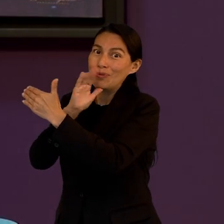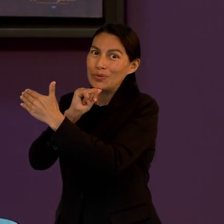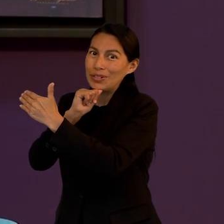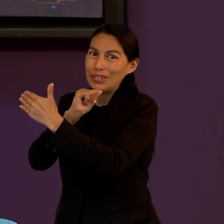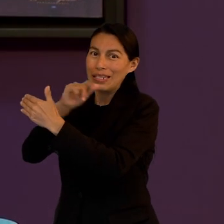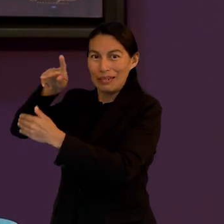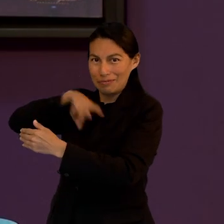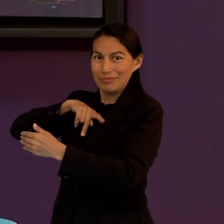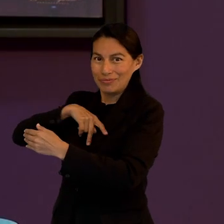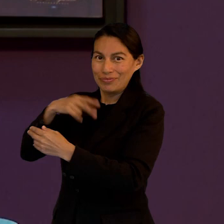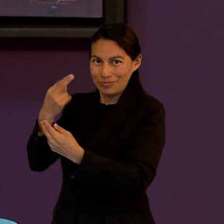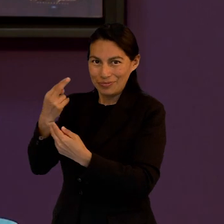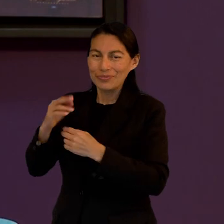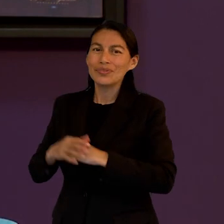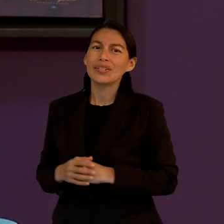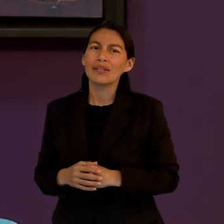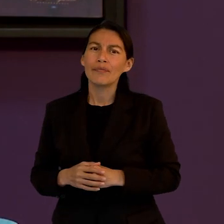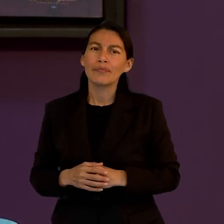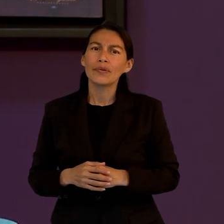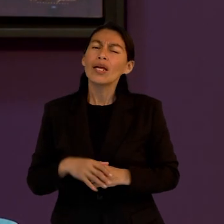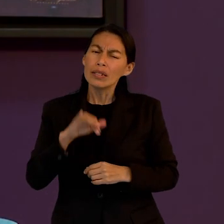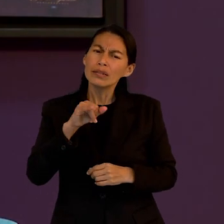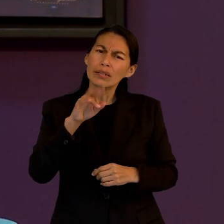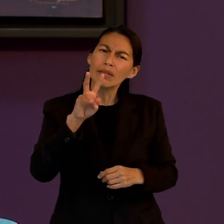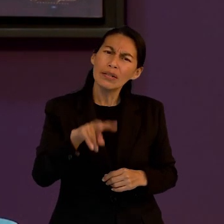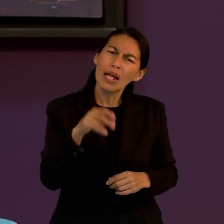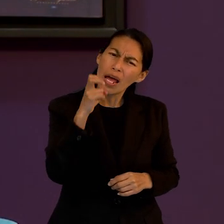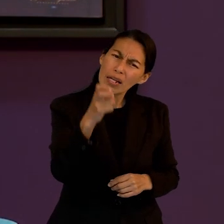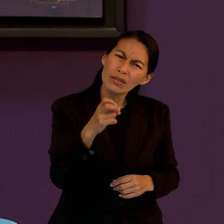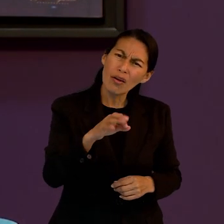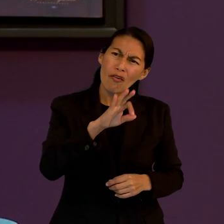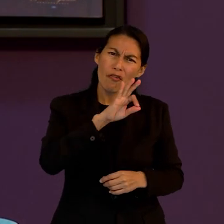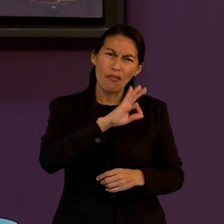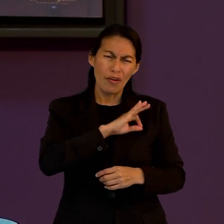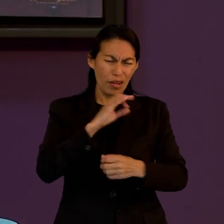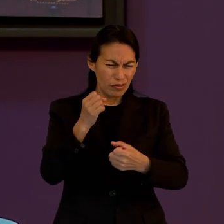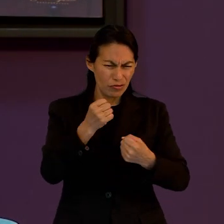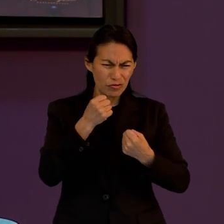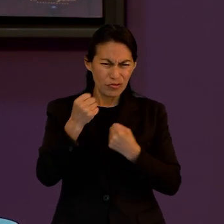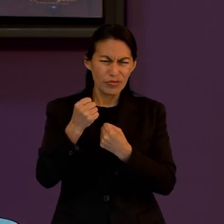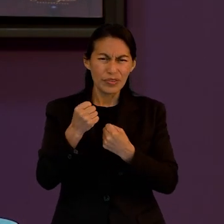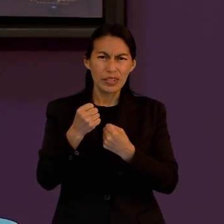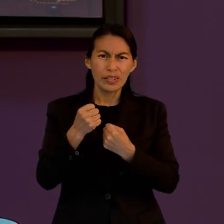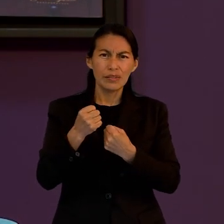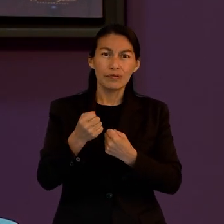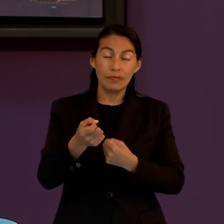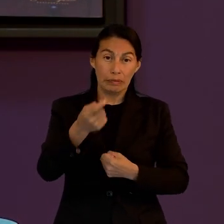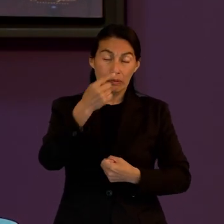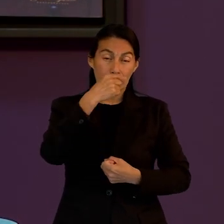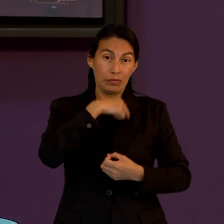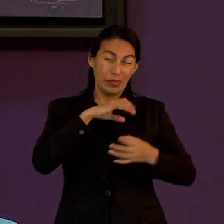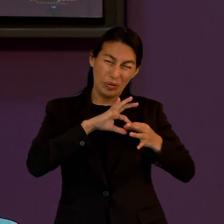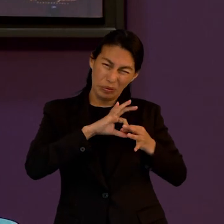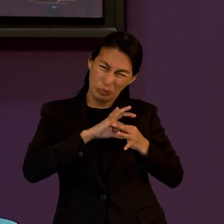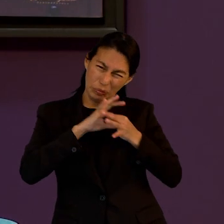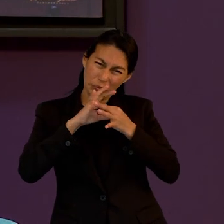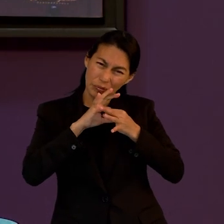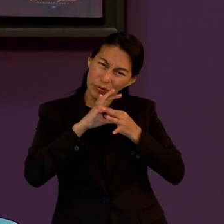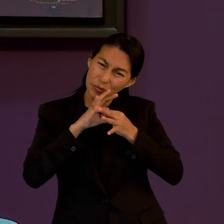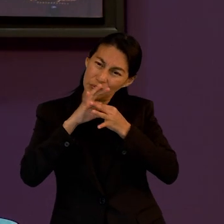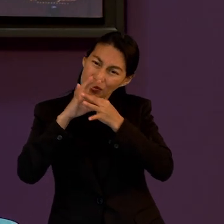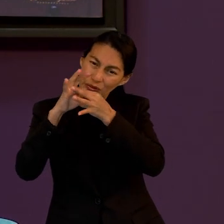celestial pues es en realidad algo que debe de afirmar nuestra fe también es debe ser un ancla para nuestra alma